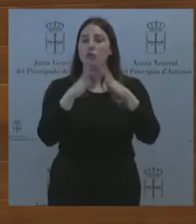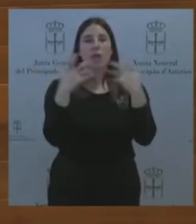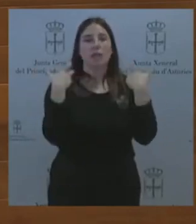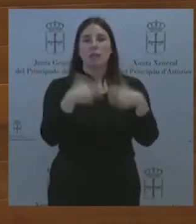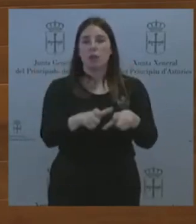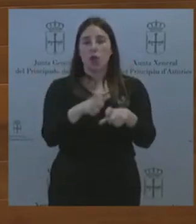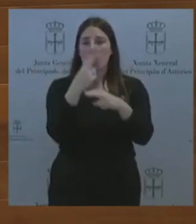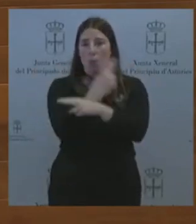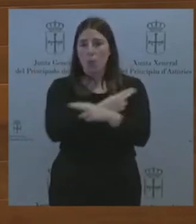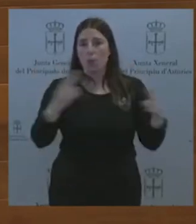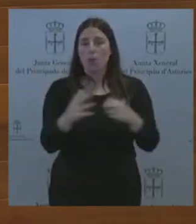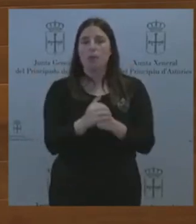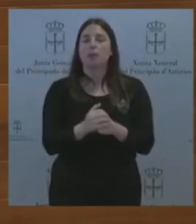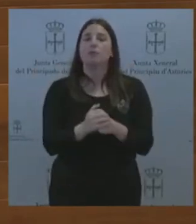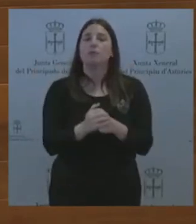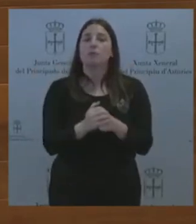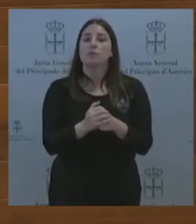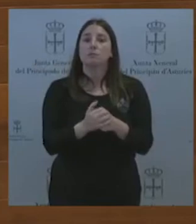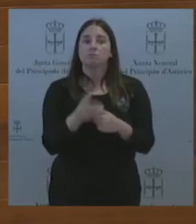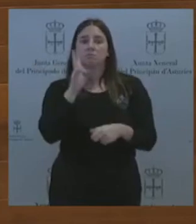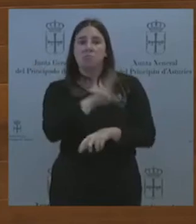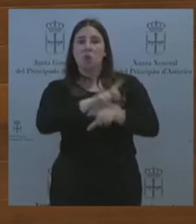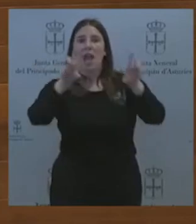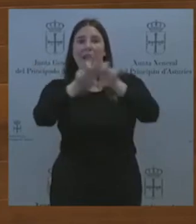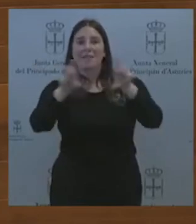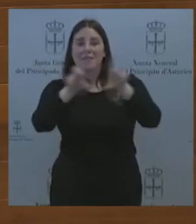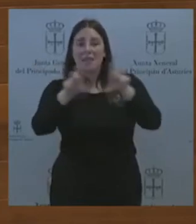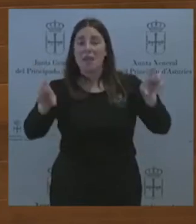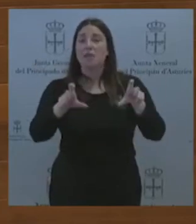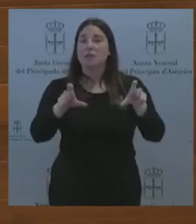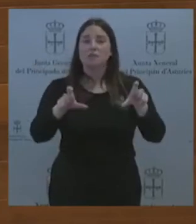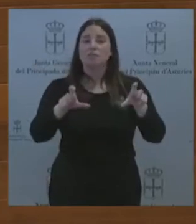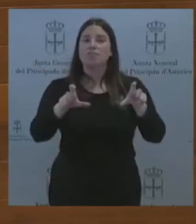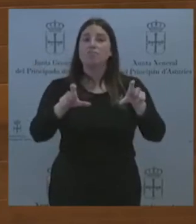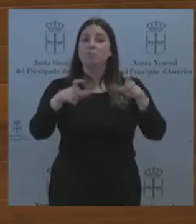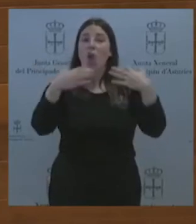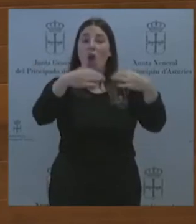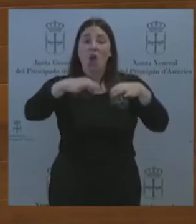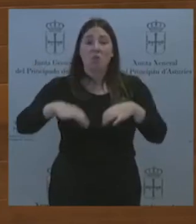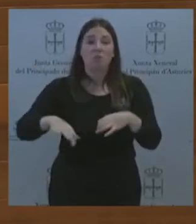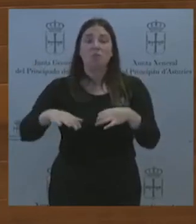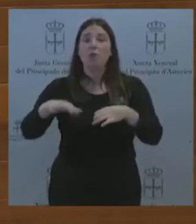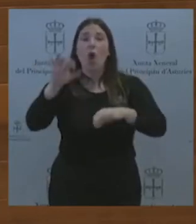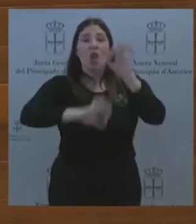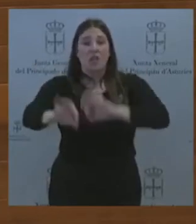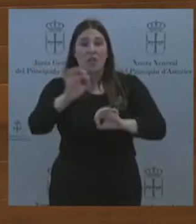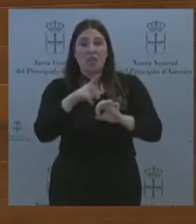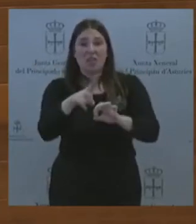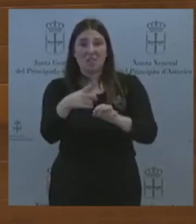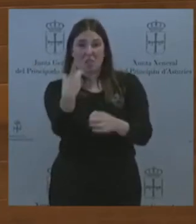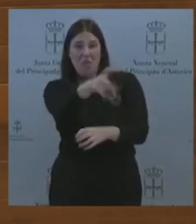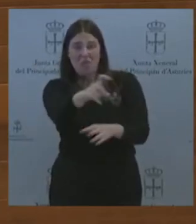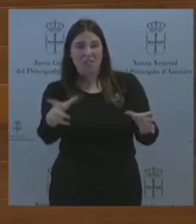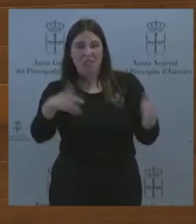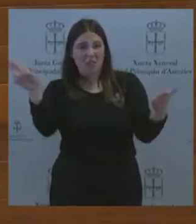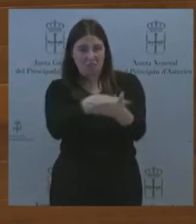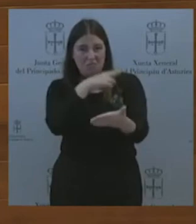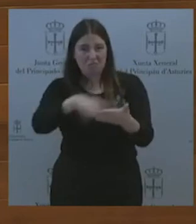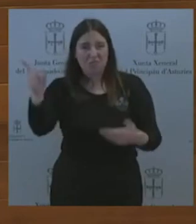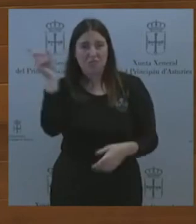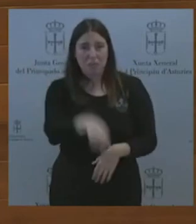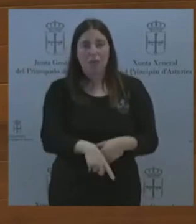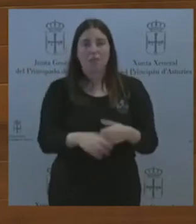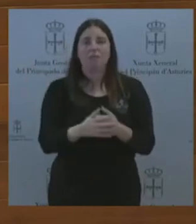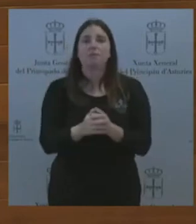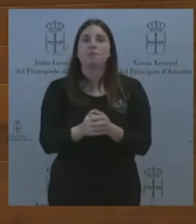entidades, fundaciones públicas, organismos superfluos, innecesarios y duplicados. O como también asesores con